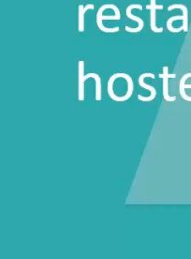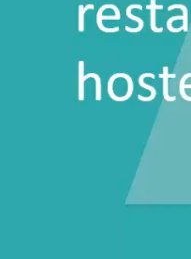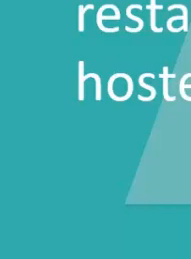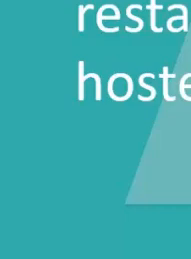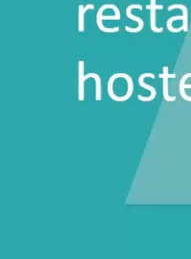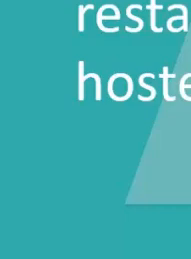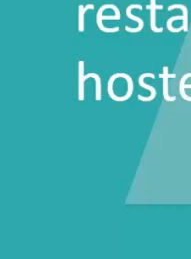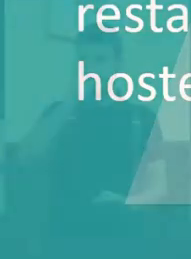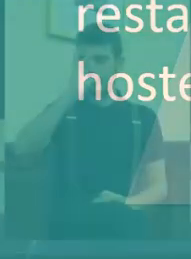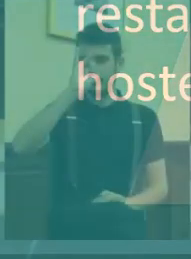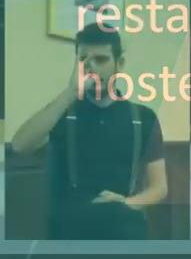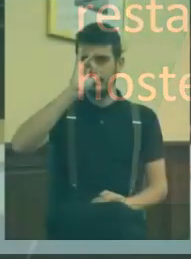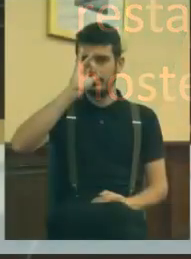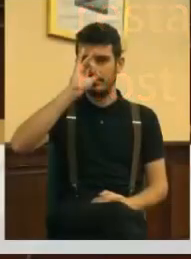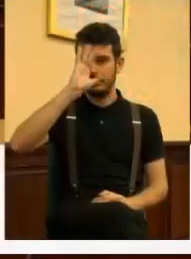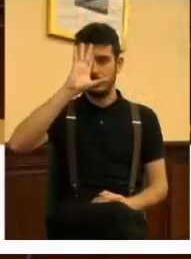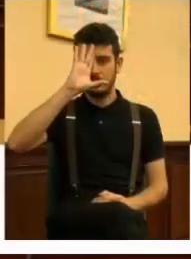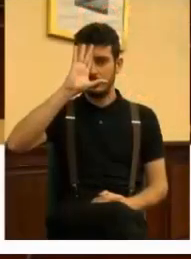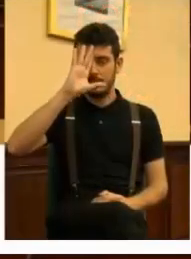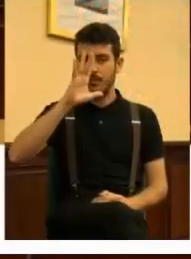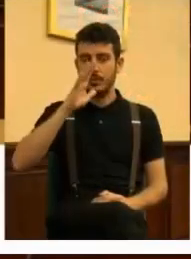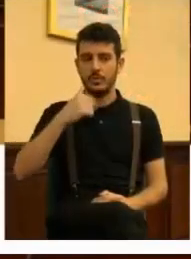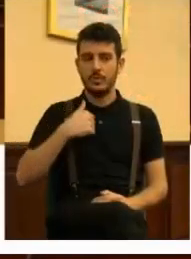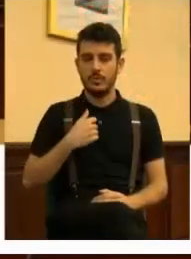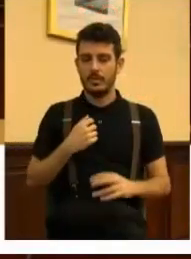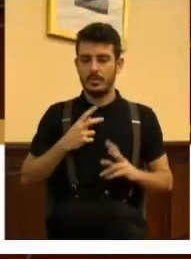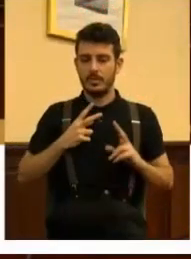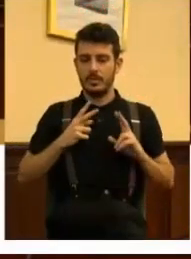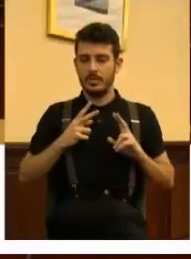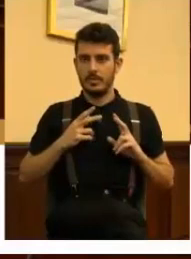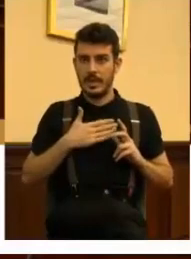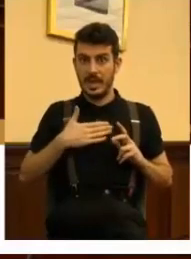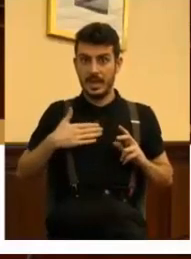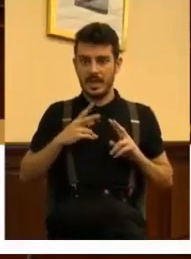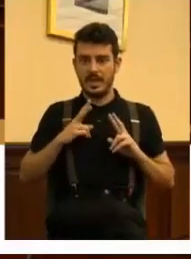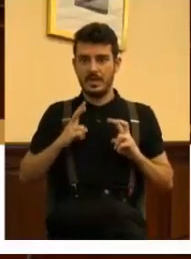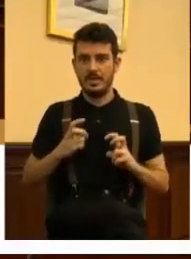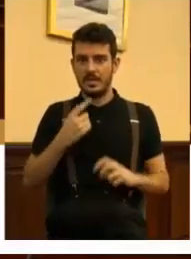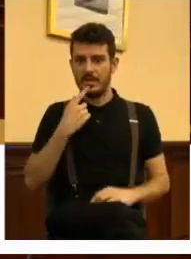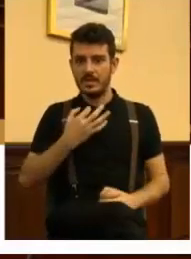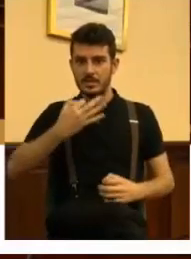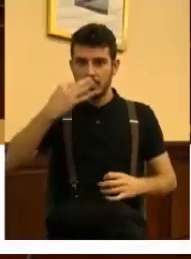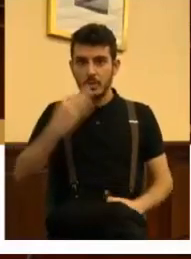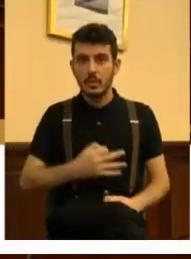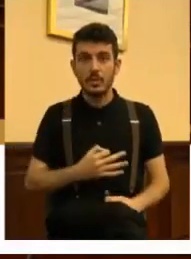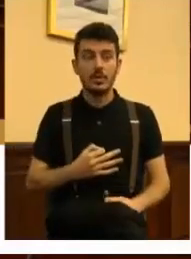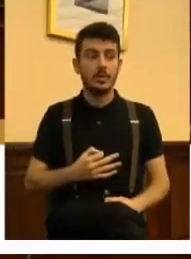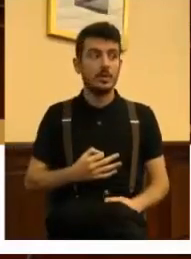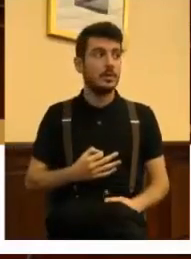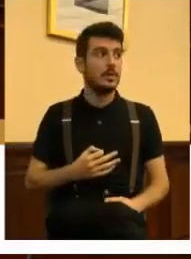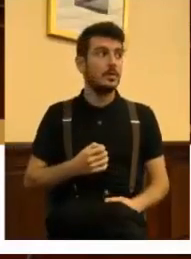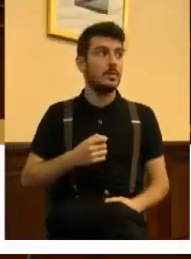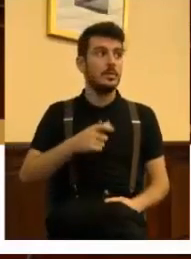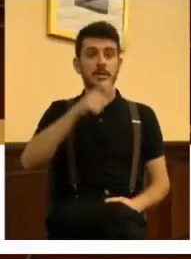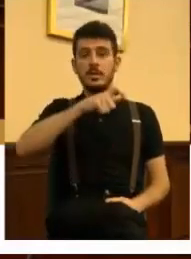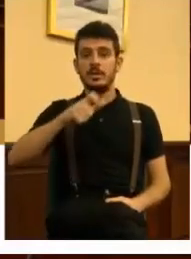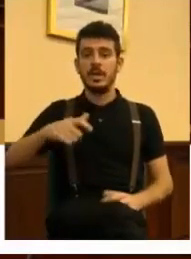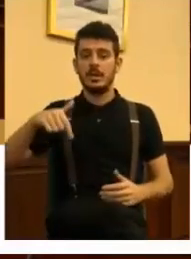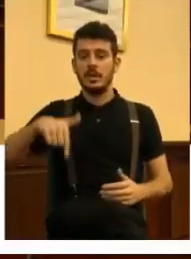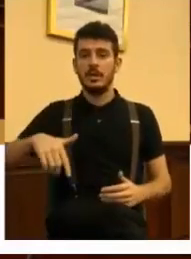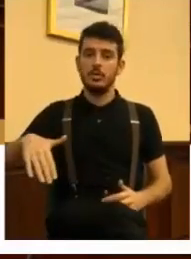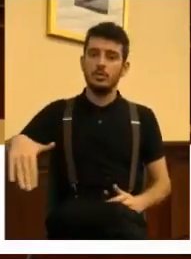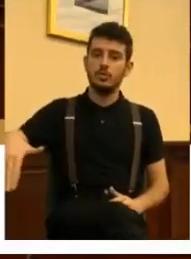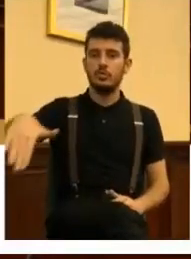alucinando porque de verdad que yo iba a comenzar mi intervención diciendo y asegurando que todos los que estamos